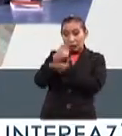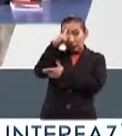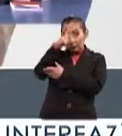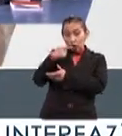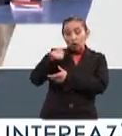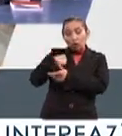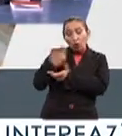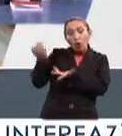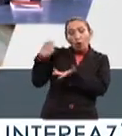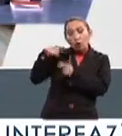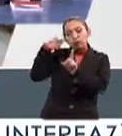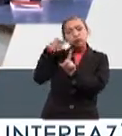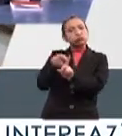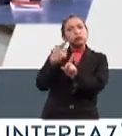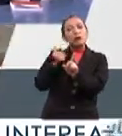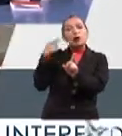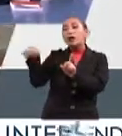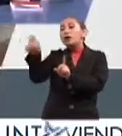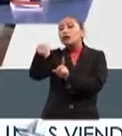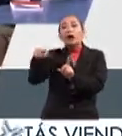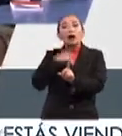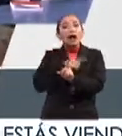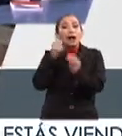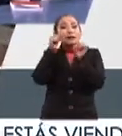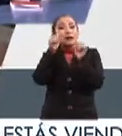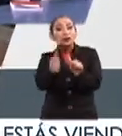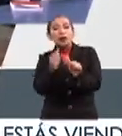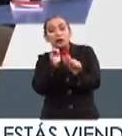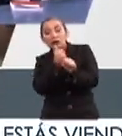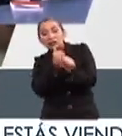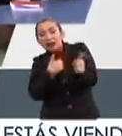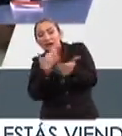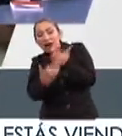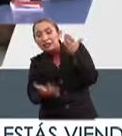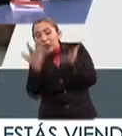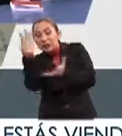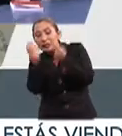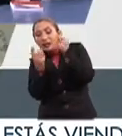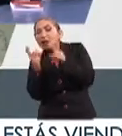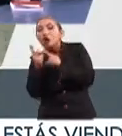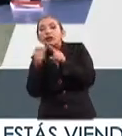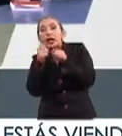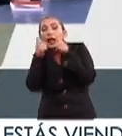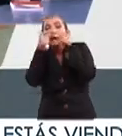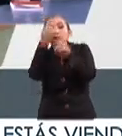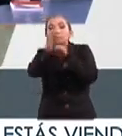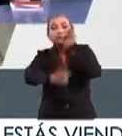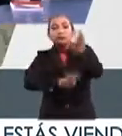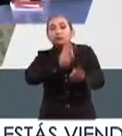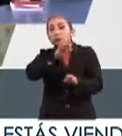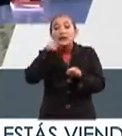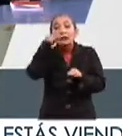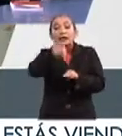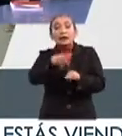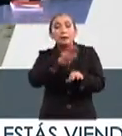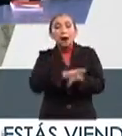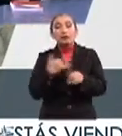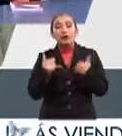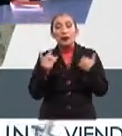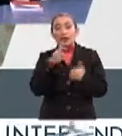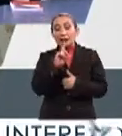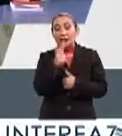México, lo que apuntalo es hacia dónde tendría que ir la atención de rezago educativo en la Ciudad de México. y principalmente es a jóvenes menores